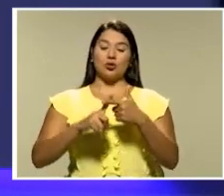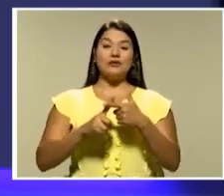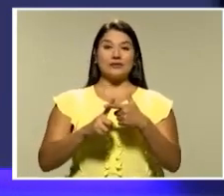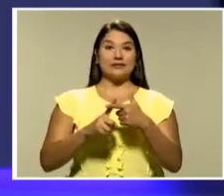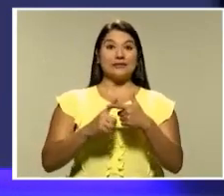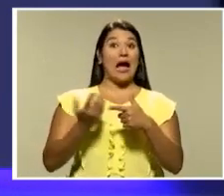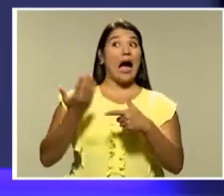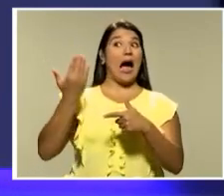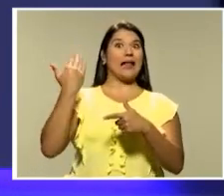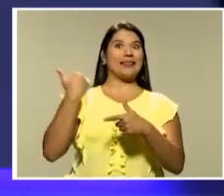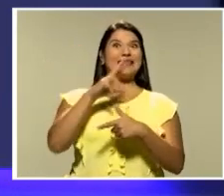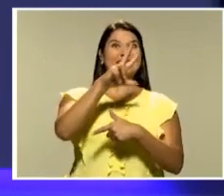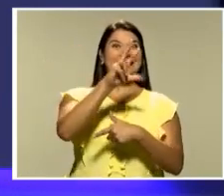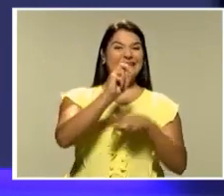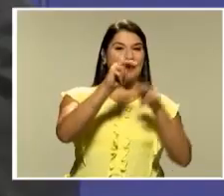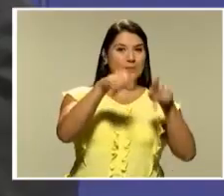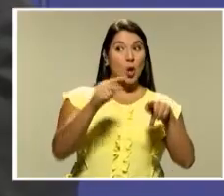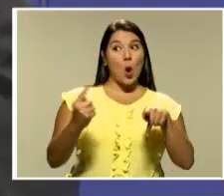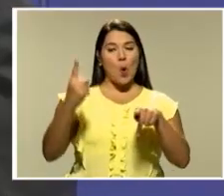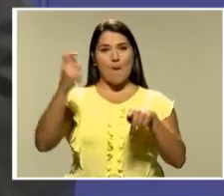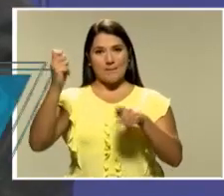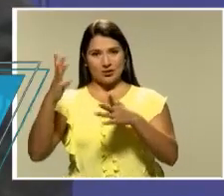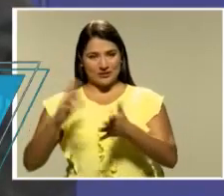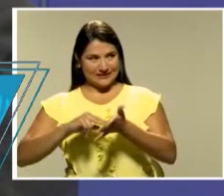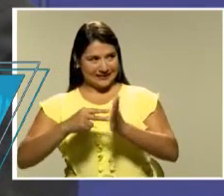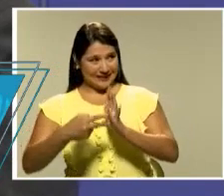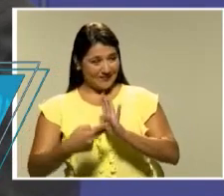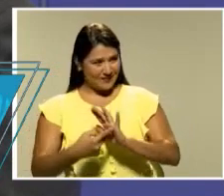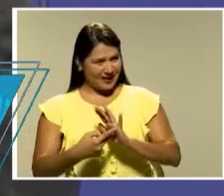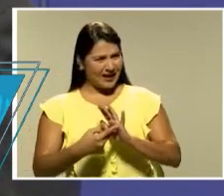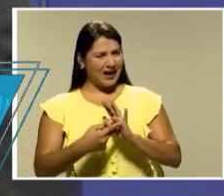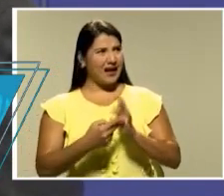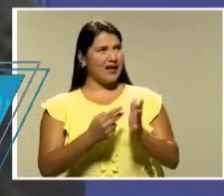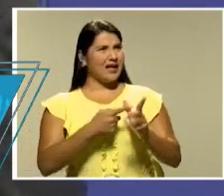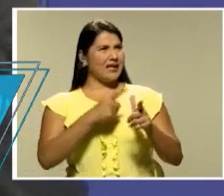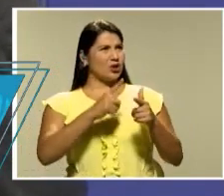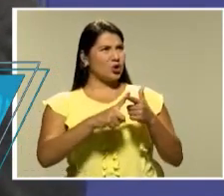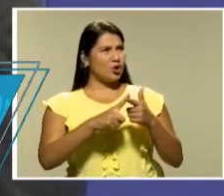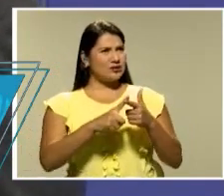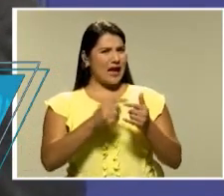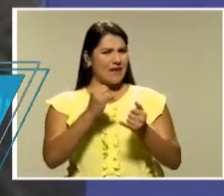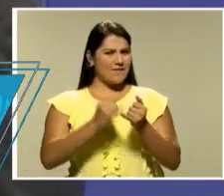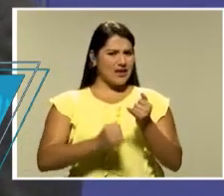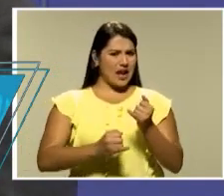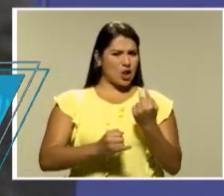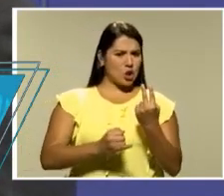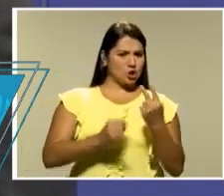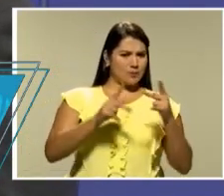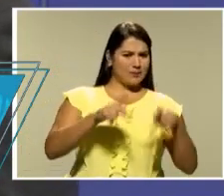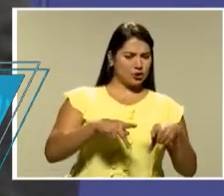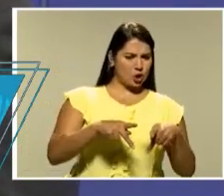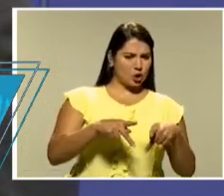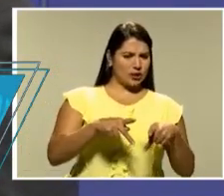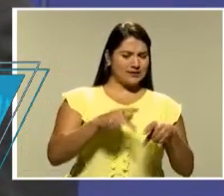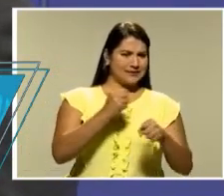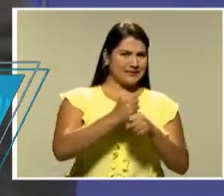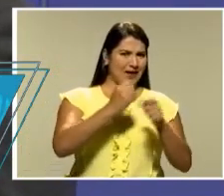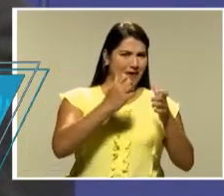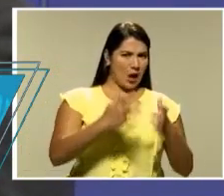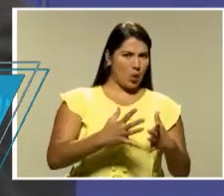sistema es muy dura. Sí, no. Eso depende mucho de cómo está configurado